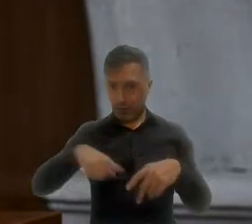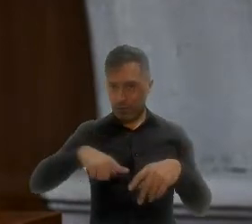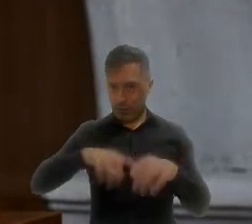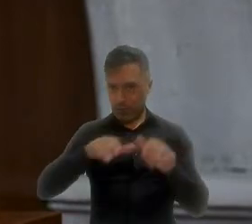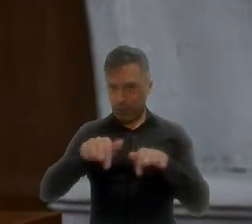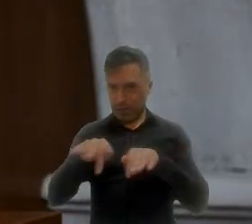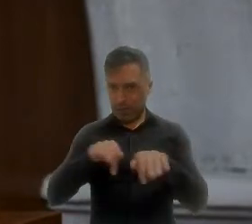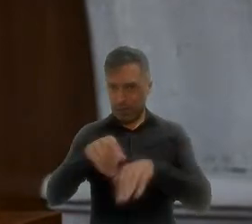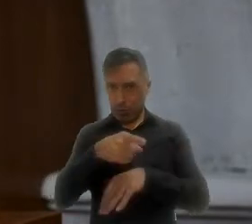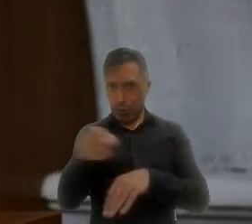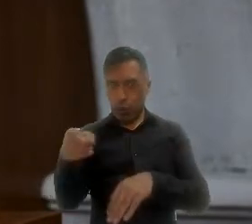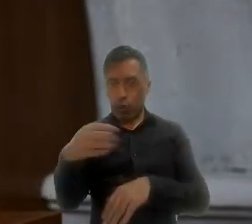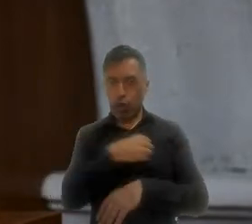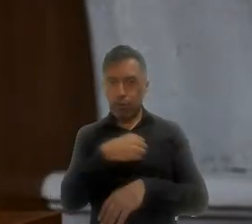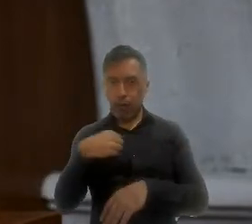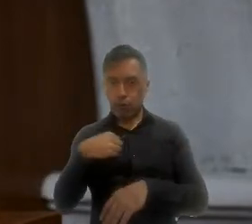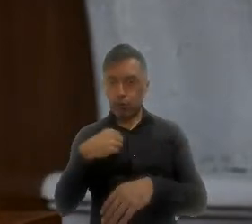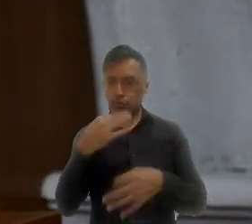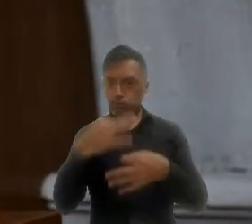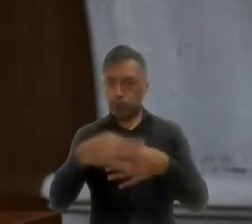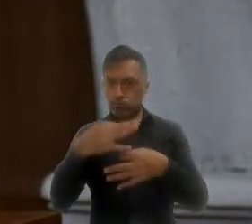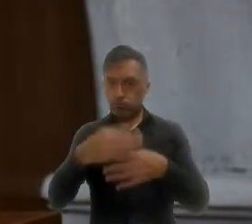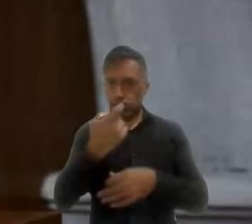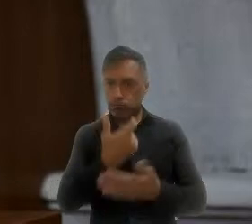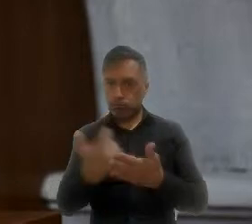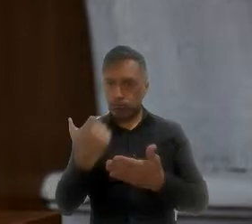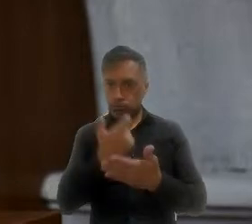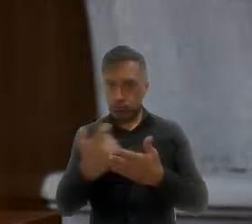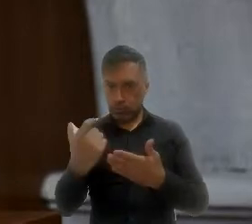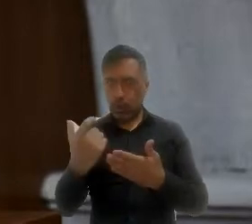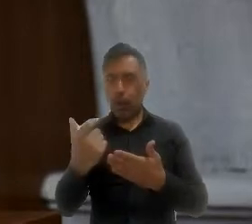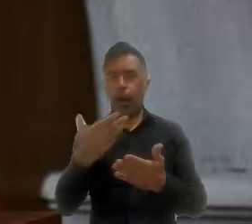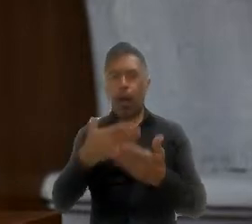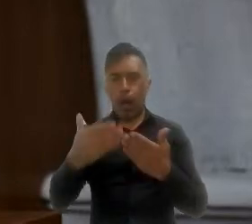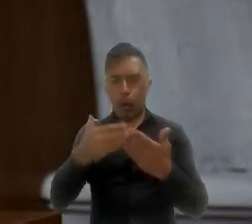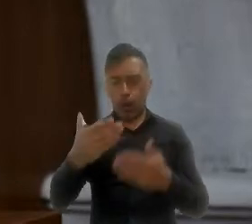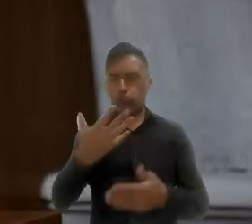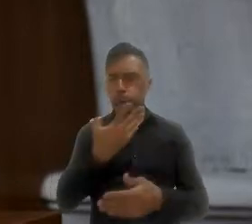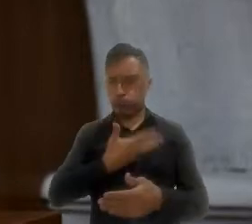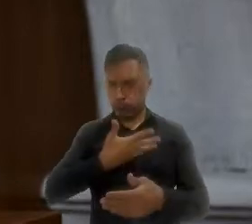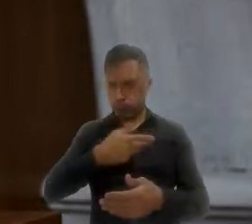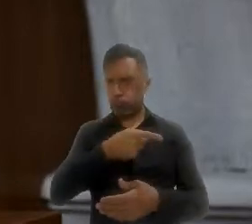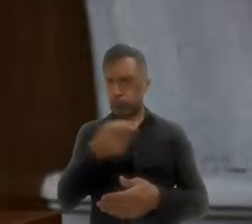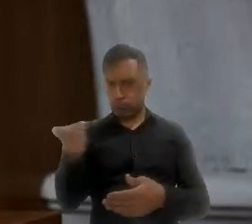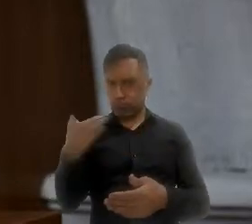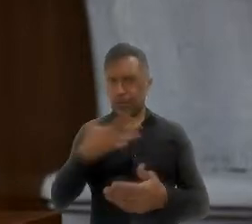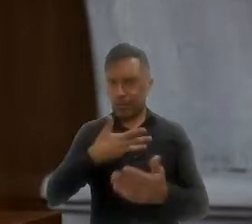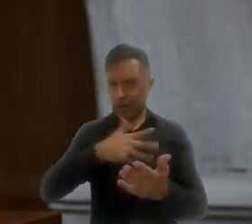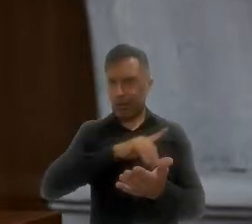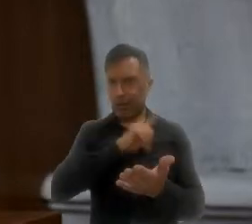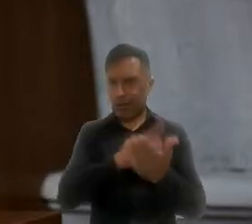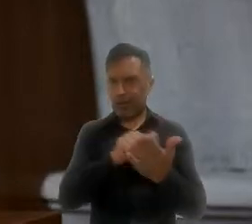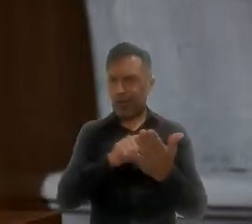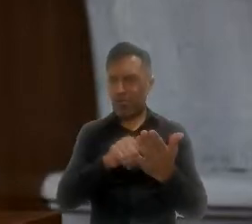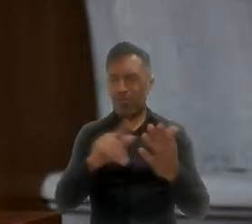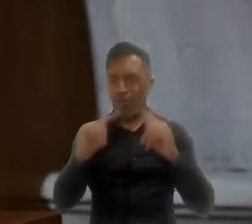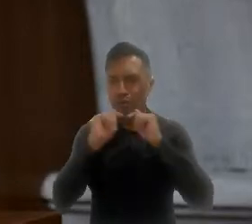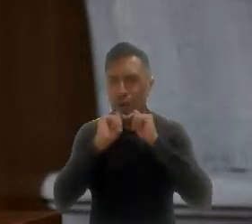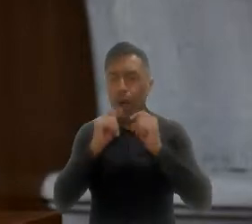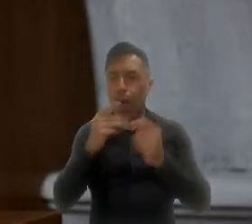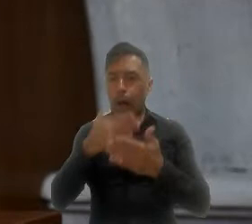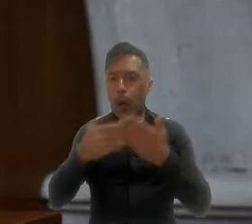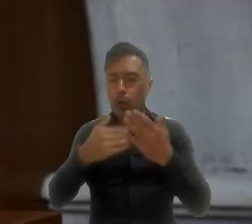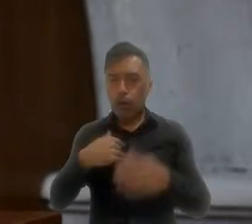Sin embargo, y pese a las disposiciones existentes, hoy en día todavía es común saber de casos en los